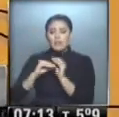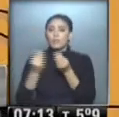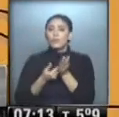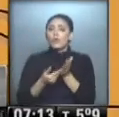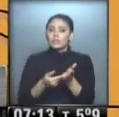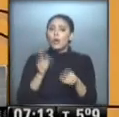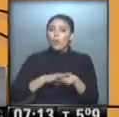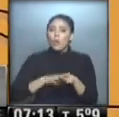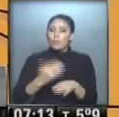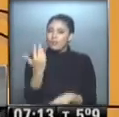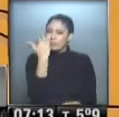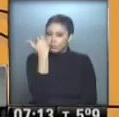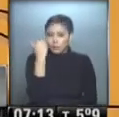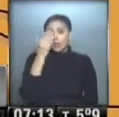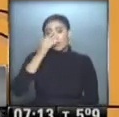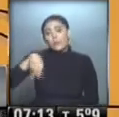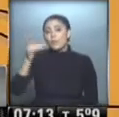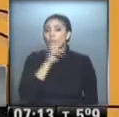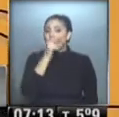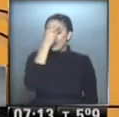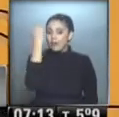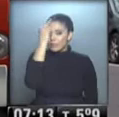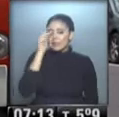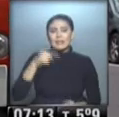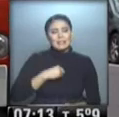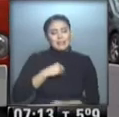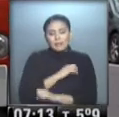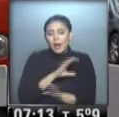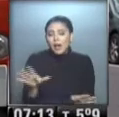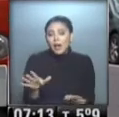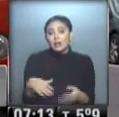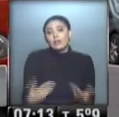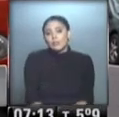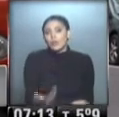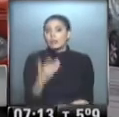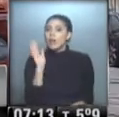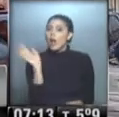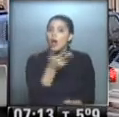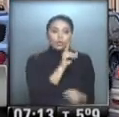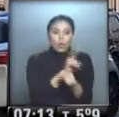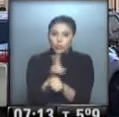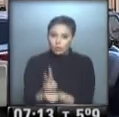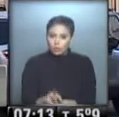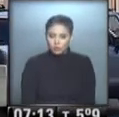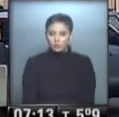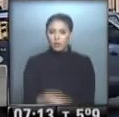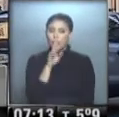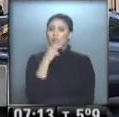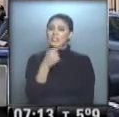tóxico. Después, bueno, las enfermeras, que también están re mal, y bueno, y ahí los empezaron a atender a todos. ¿Qué tipo de malestar